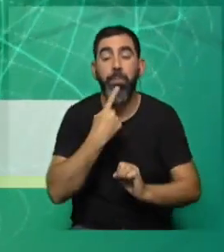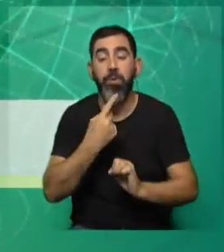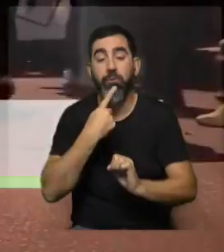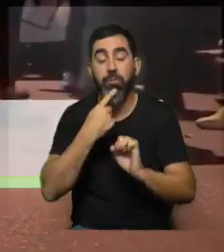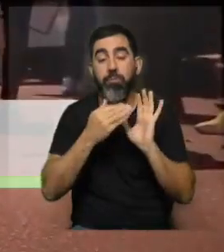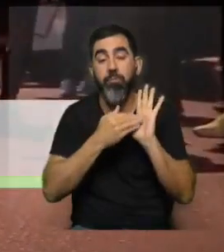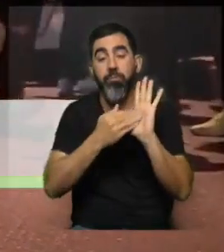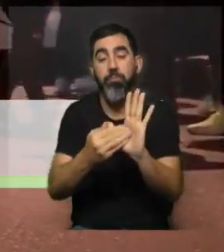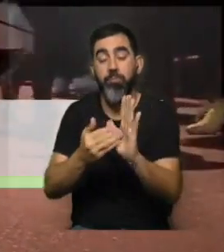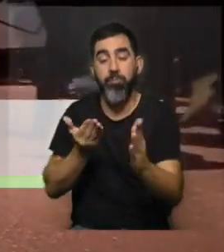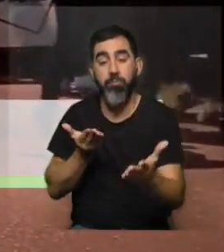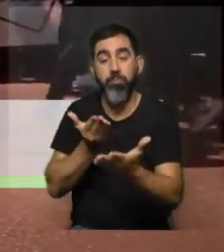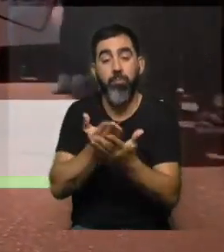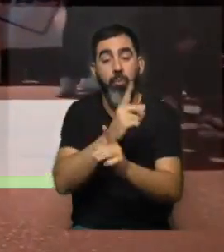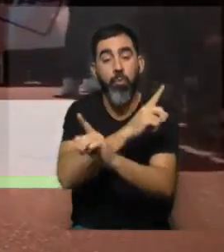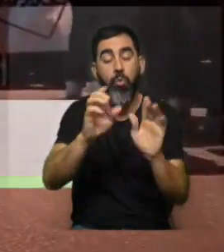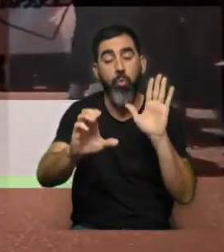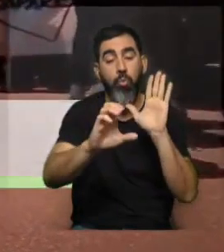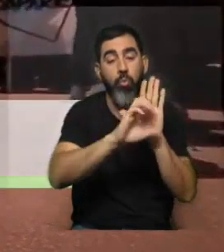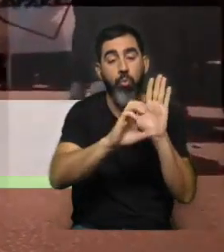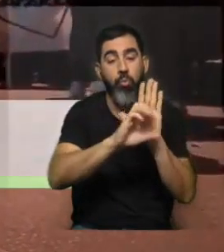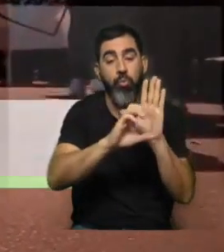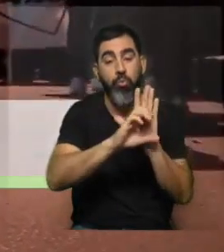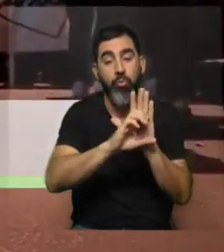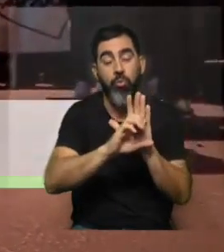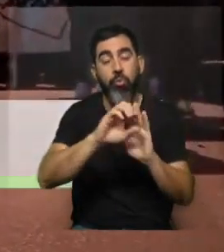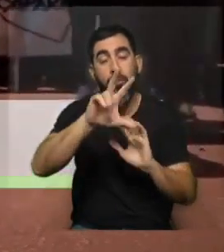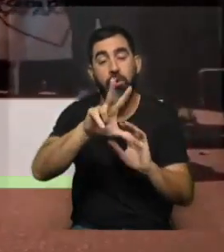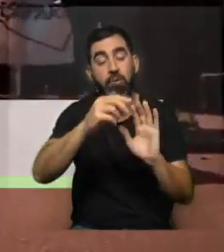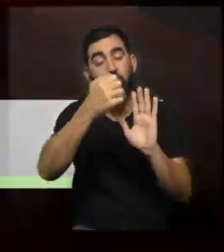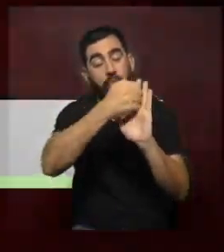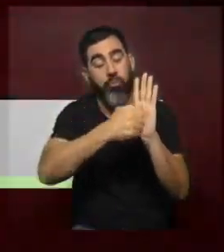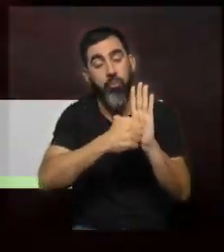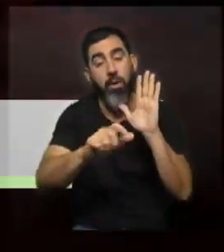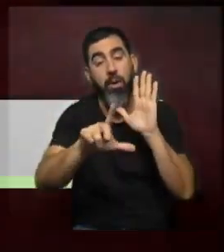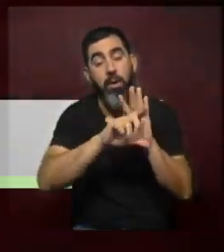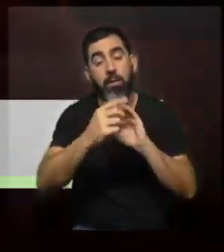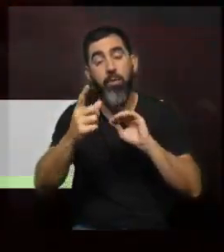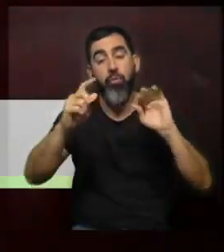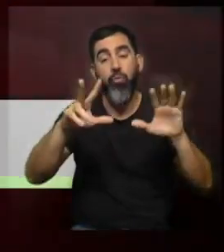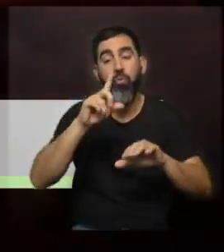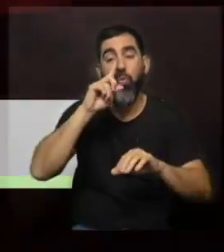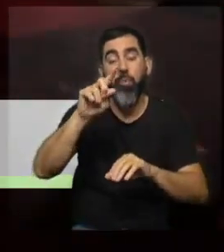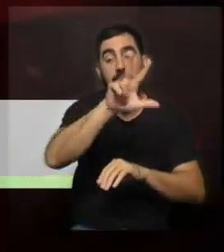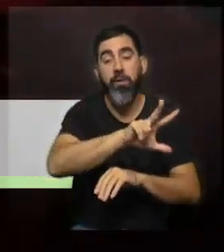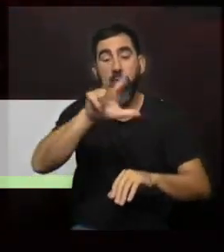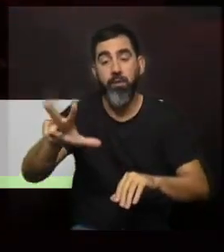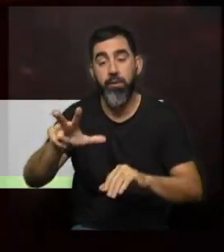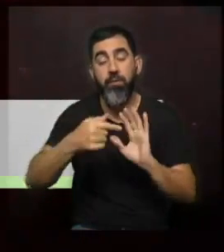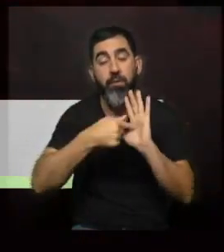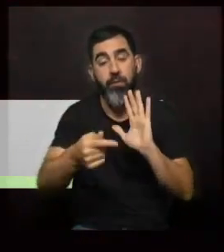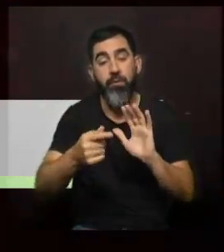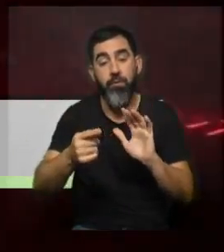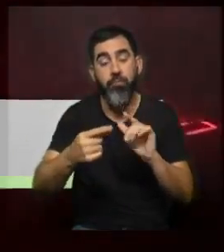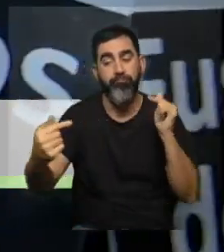presentaron un recurso de inconstitucionalidad contra tres incisos de la ley 18.033 que establece